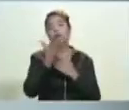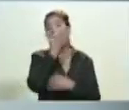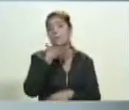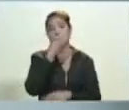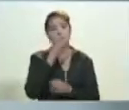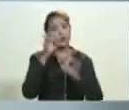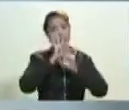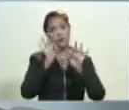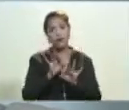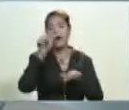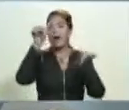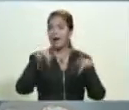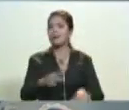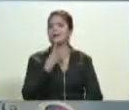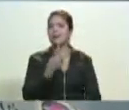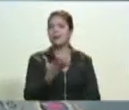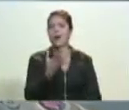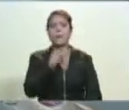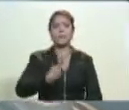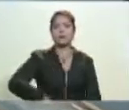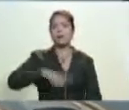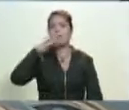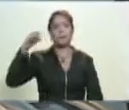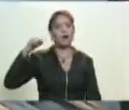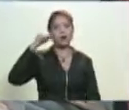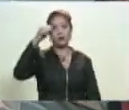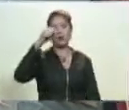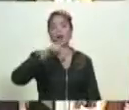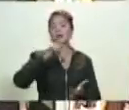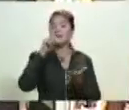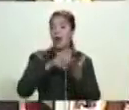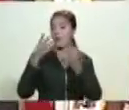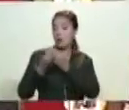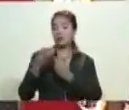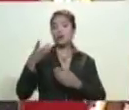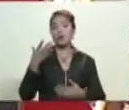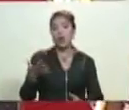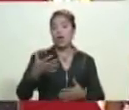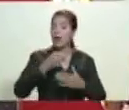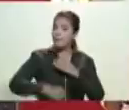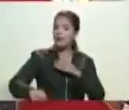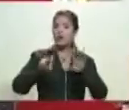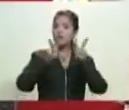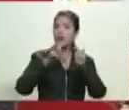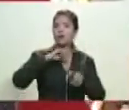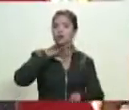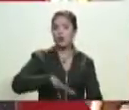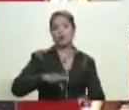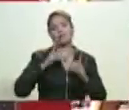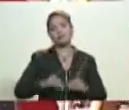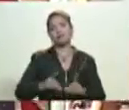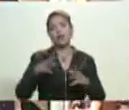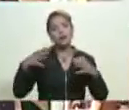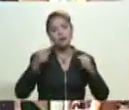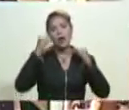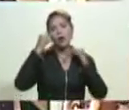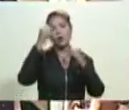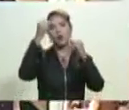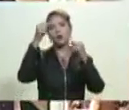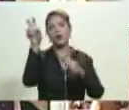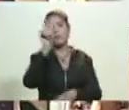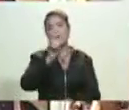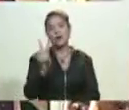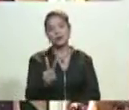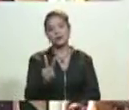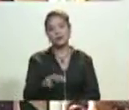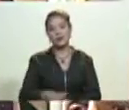modelo, decimos acá, presidente Maduro, llegamos con usted a parir nueva historia de dignidad y de gloria para